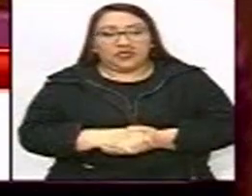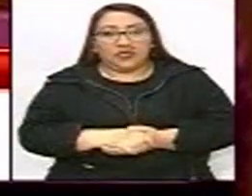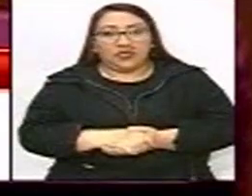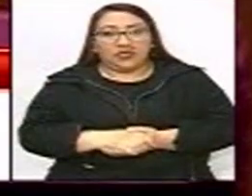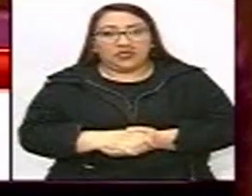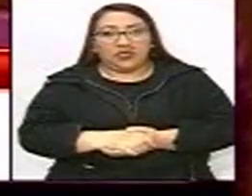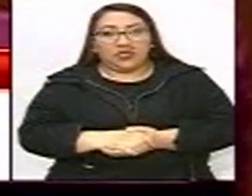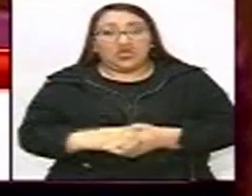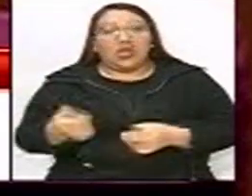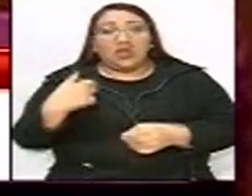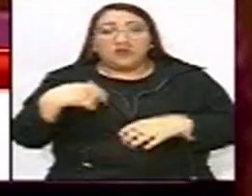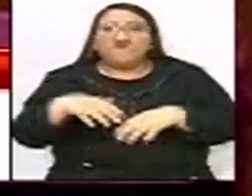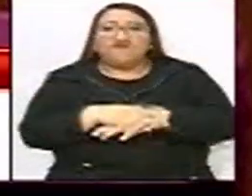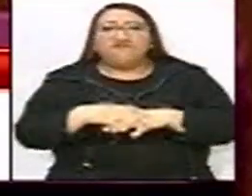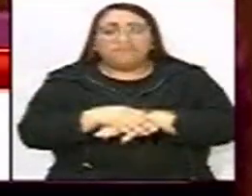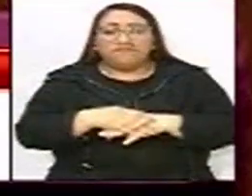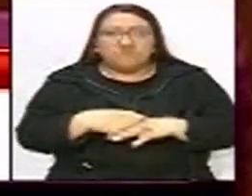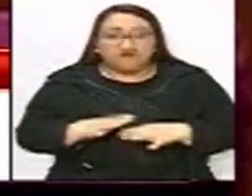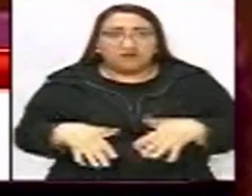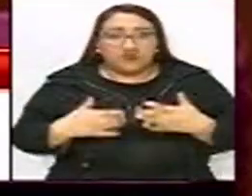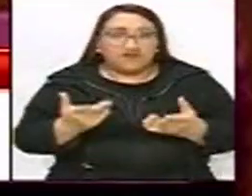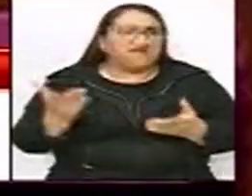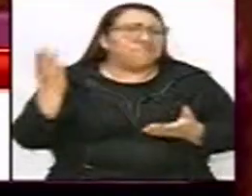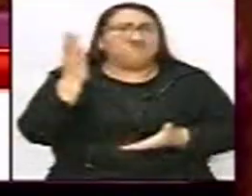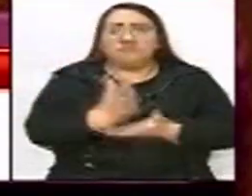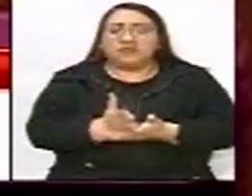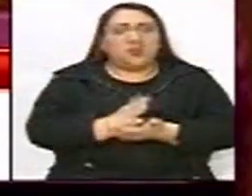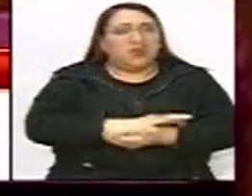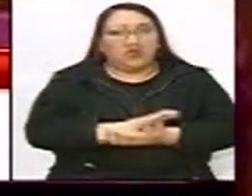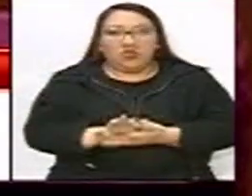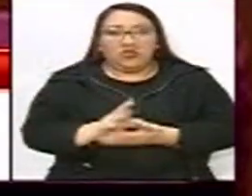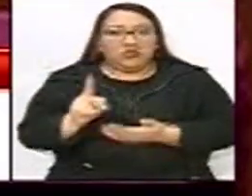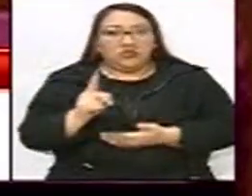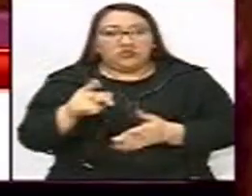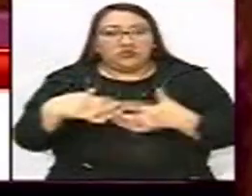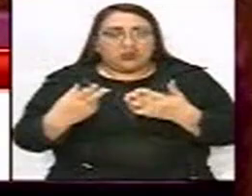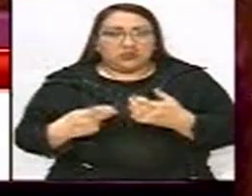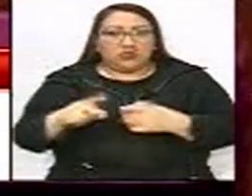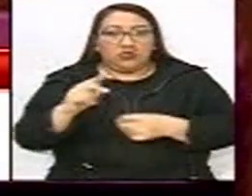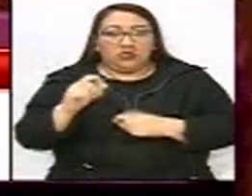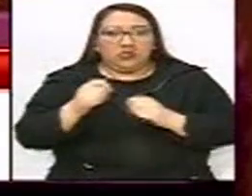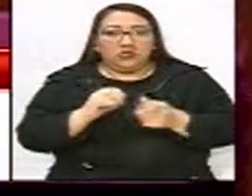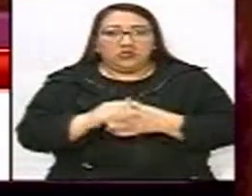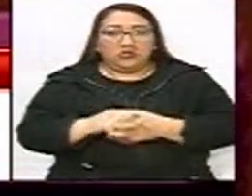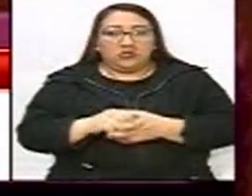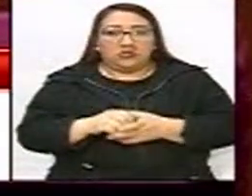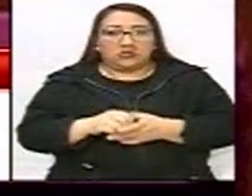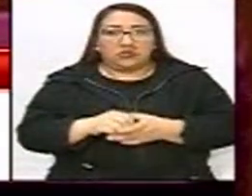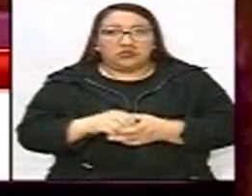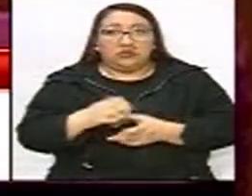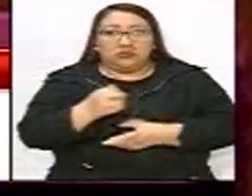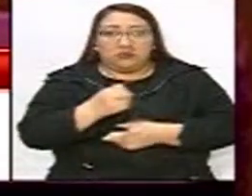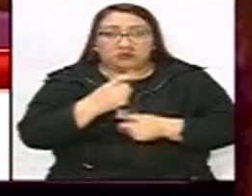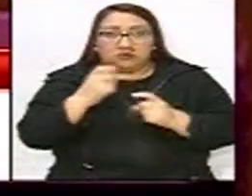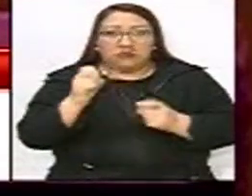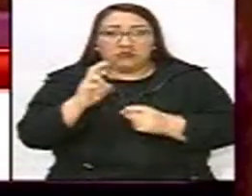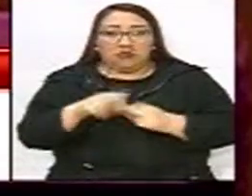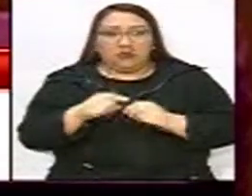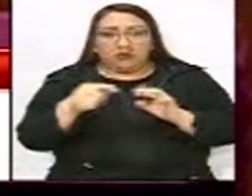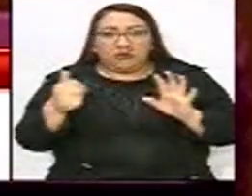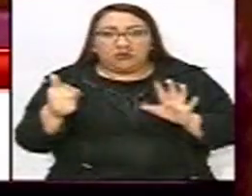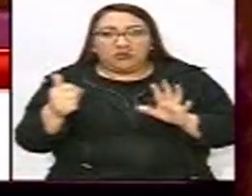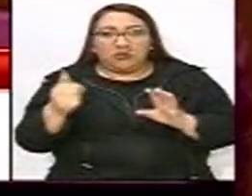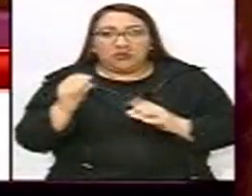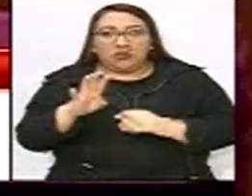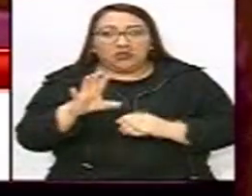gracias a la gestión que hicimos, nosotros pudimos desdoblar ese incremento y solamente se pudo incrementar el peaje en marzo del 2016